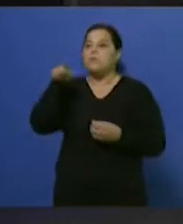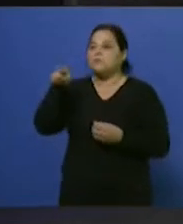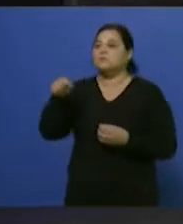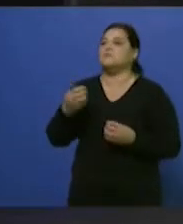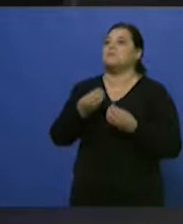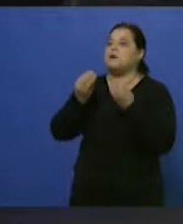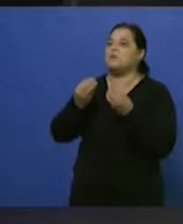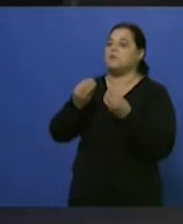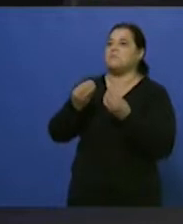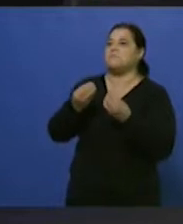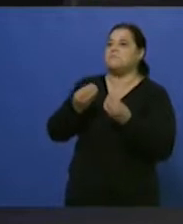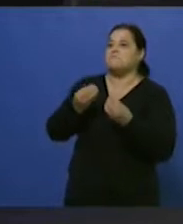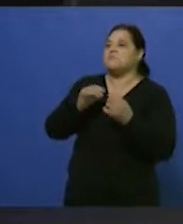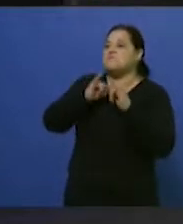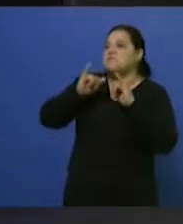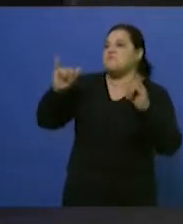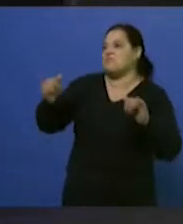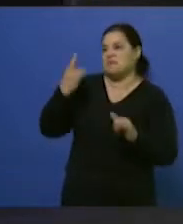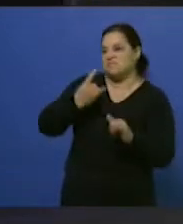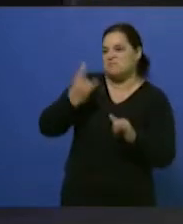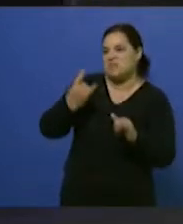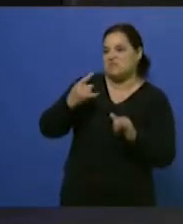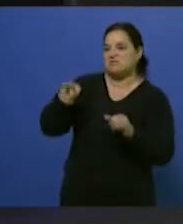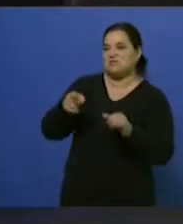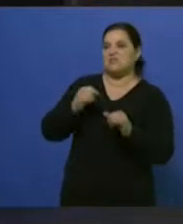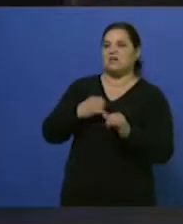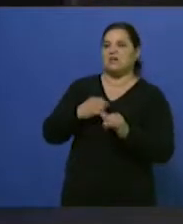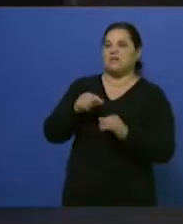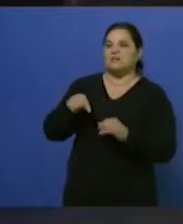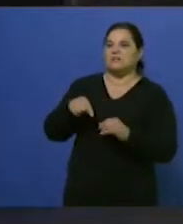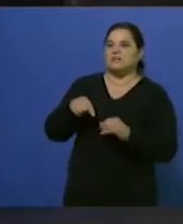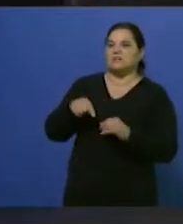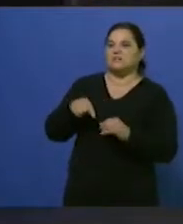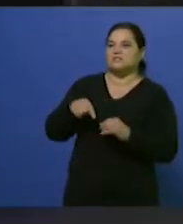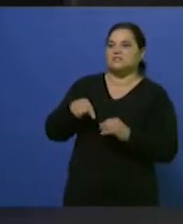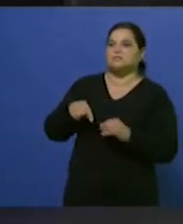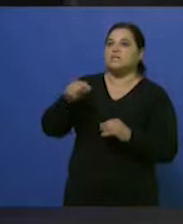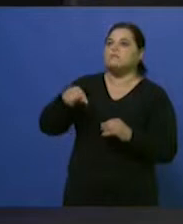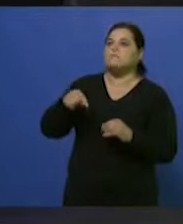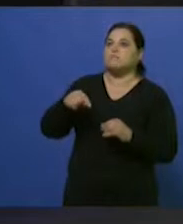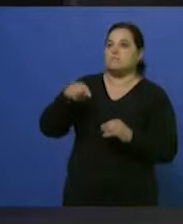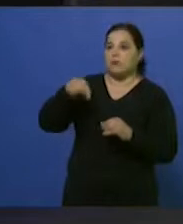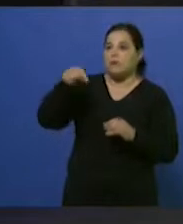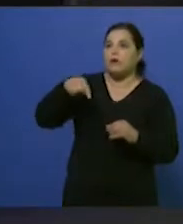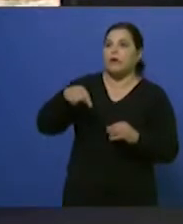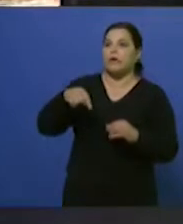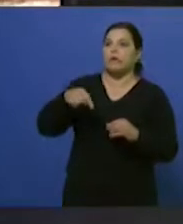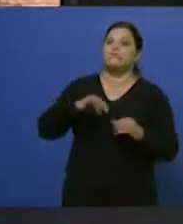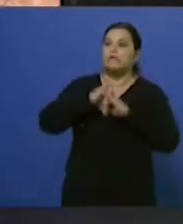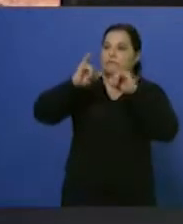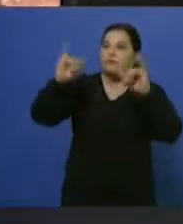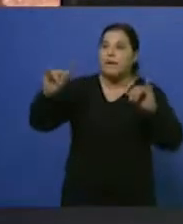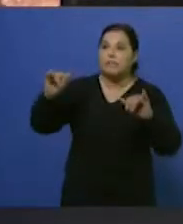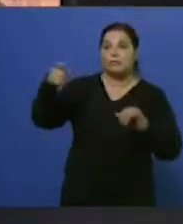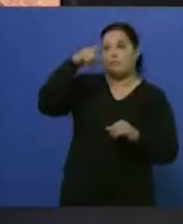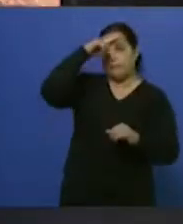nace en la ciudad, pero lo que repercute, o por lo menos cuando se comienza a hablar de esto, es en los medios nacionales, no en Villa María. ¿Usted cree que llega desde